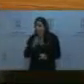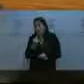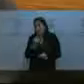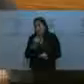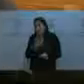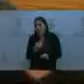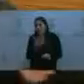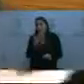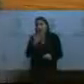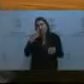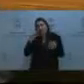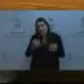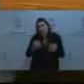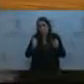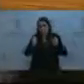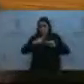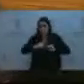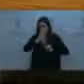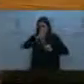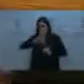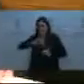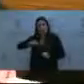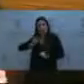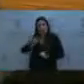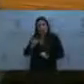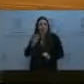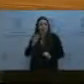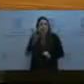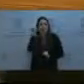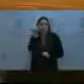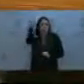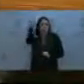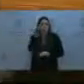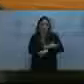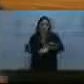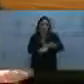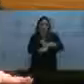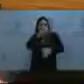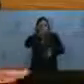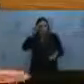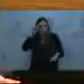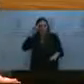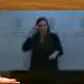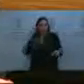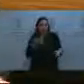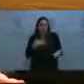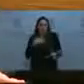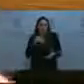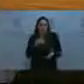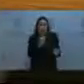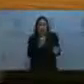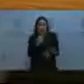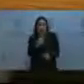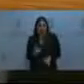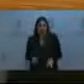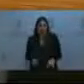un acuerdo entre comunidades autónomas y ante una iniciativa del Gobierno central, no hubiéramos tenido ninguno de estos debates que